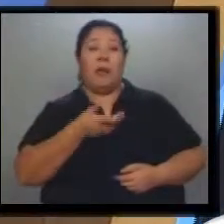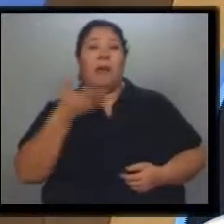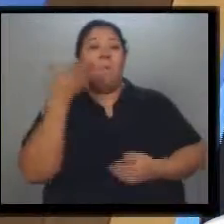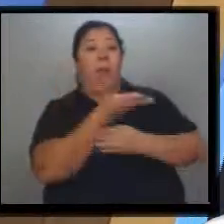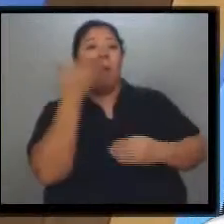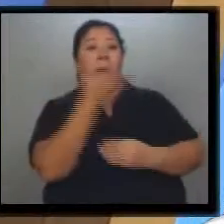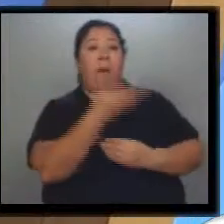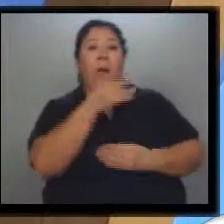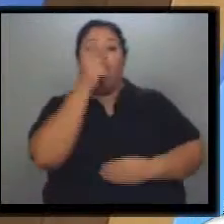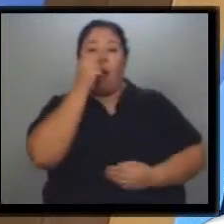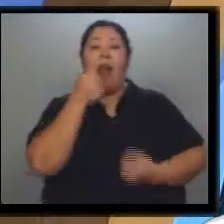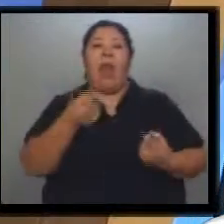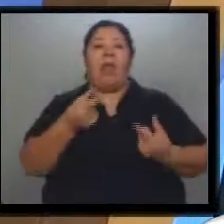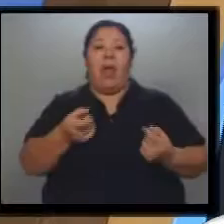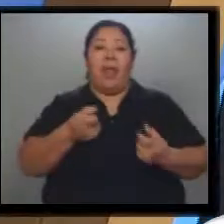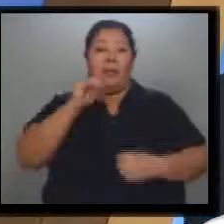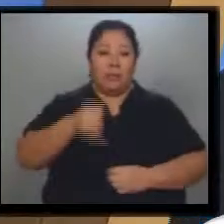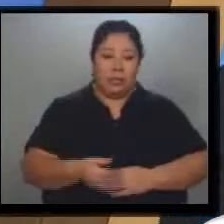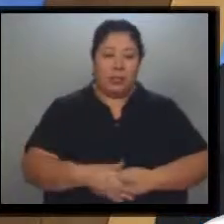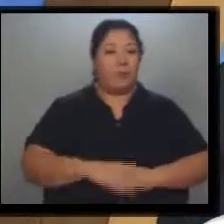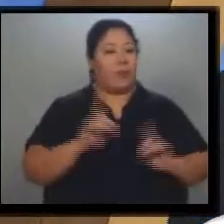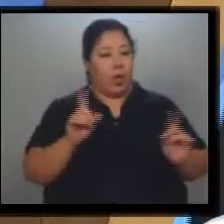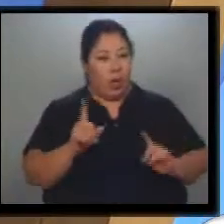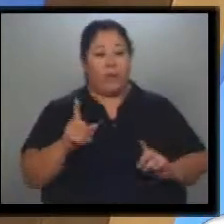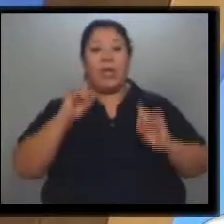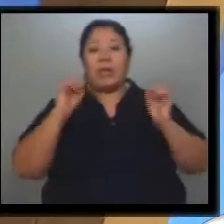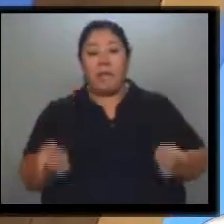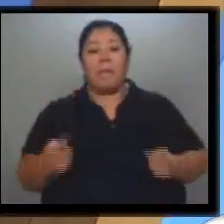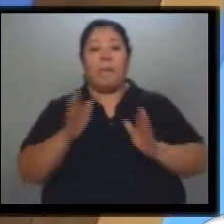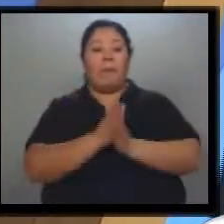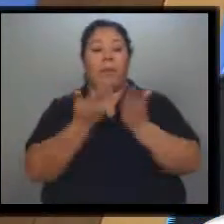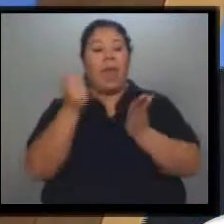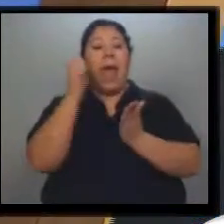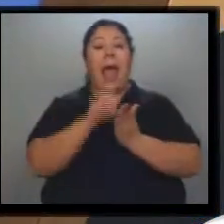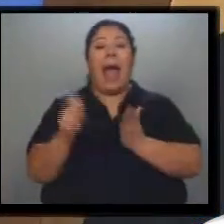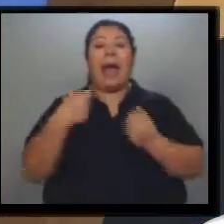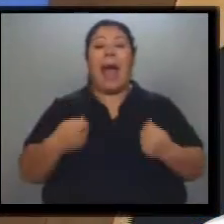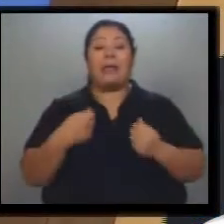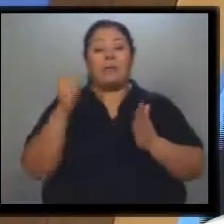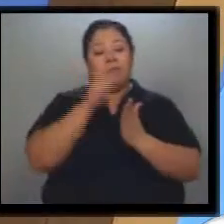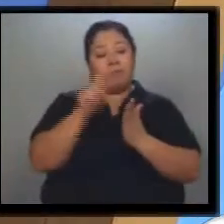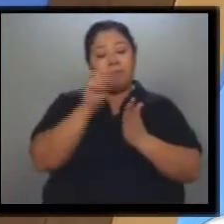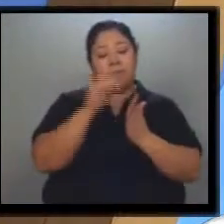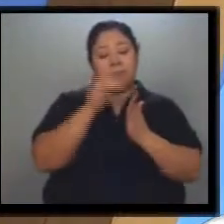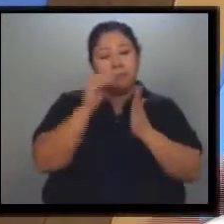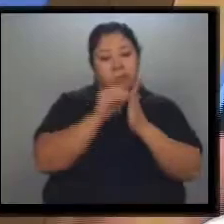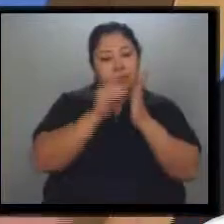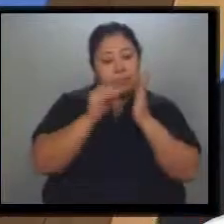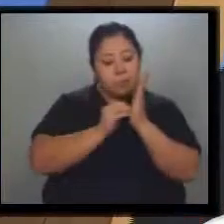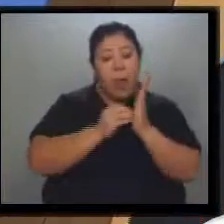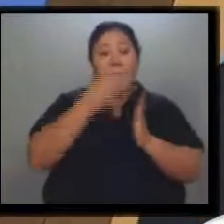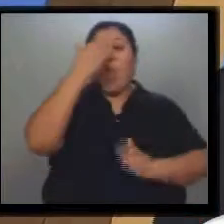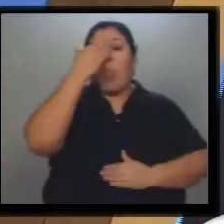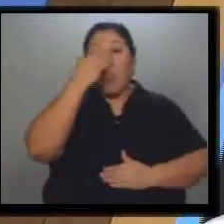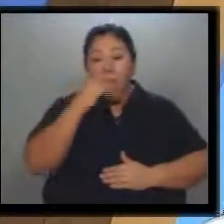tu marido. Y después, lo que es clave, anotar en una libretita, como te decimos siempre, cada uno de los gastos, todo lo que vos gastás, anótalo. Y fíjate al